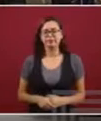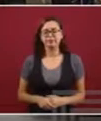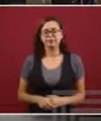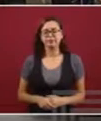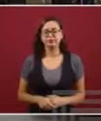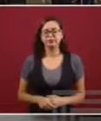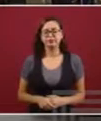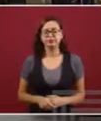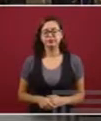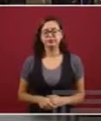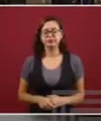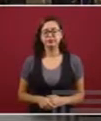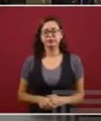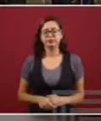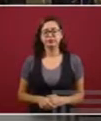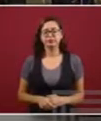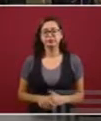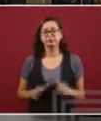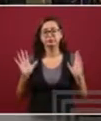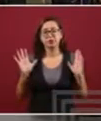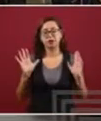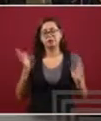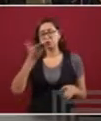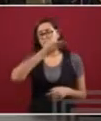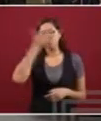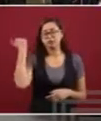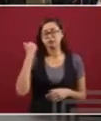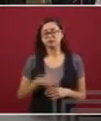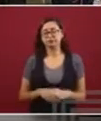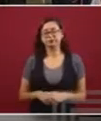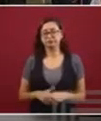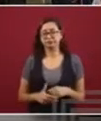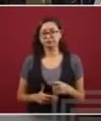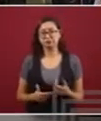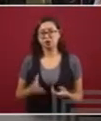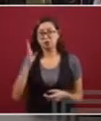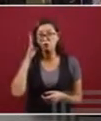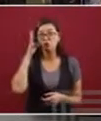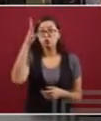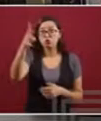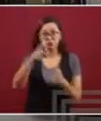No quiero yo adelantar nada.